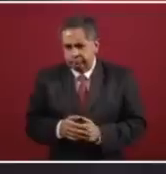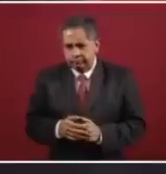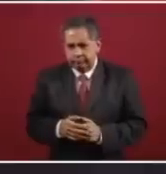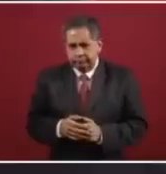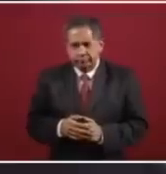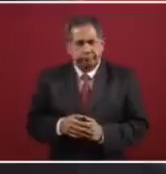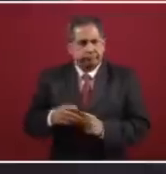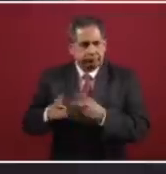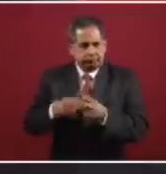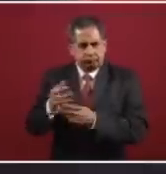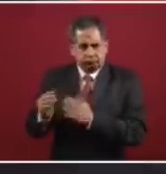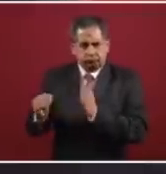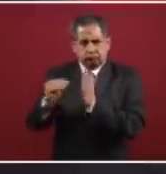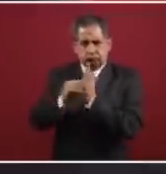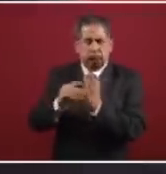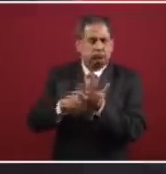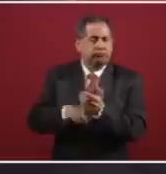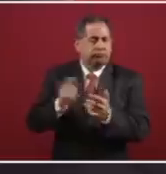establecer